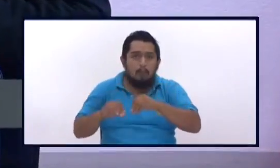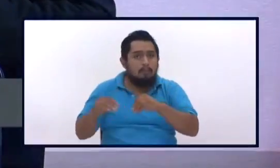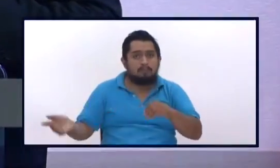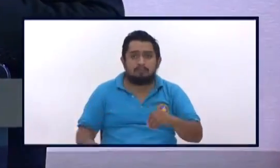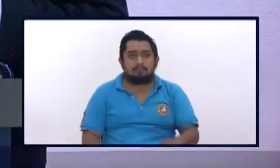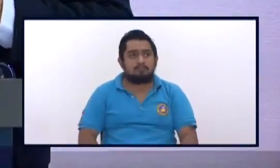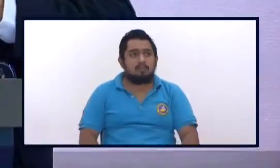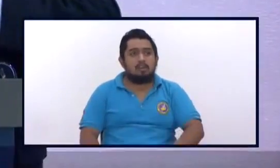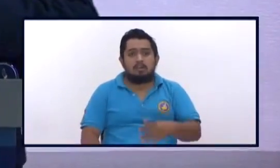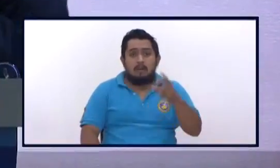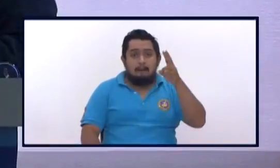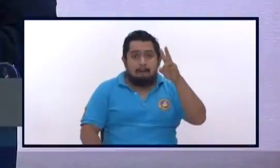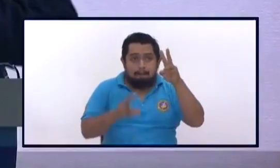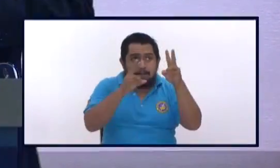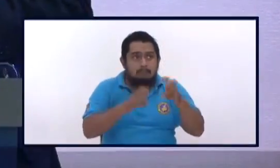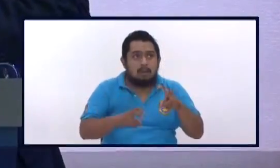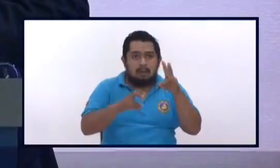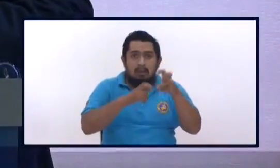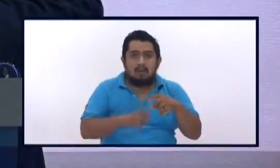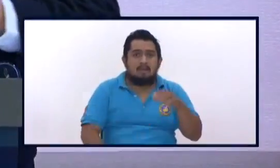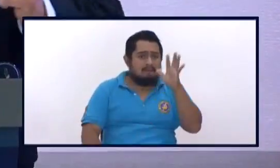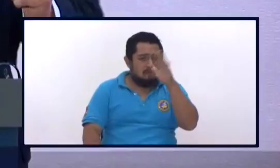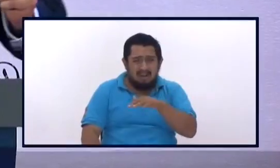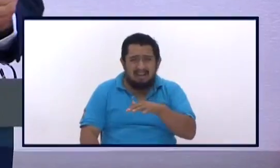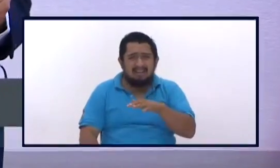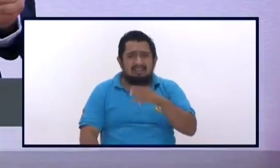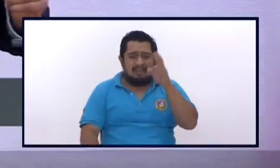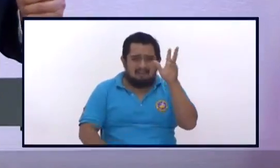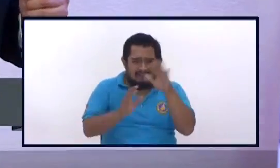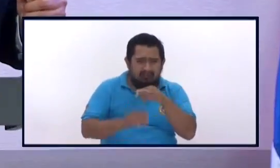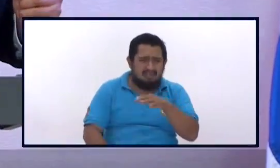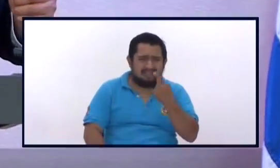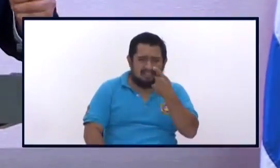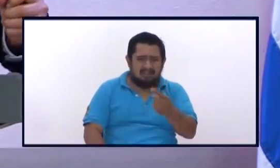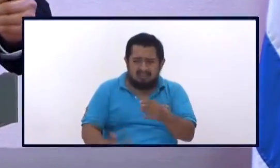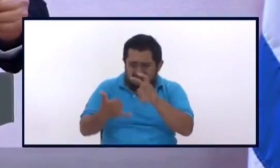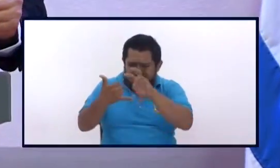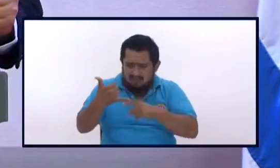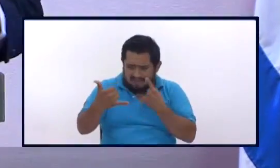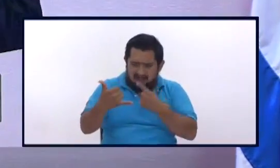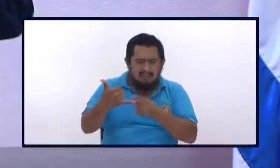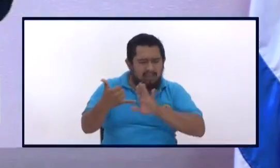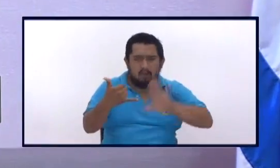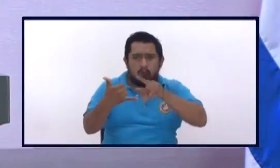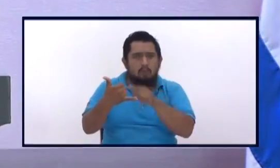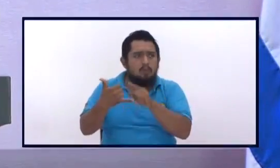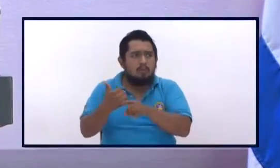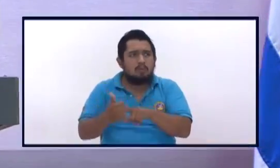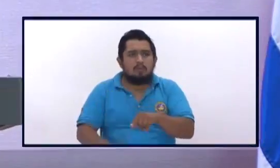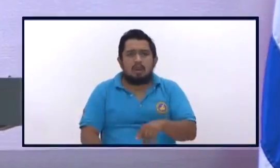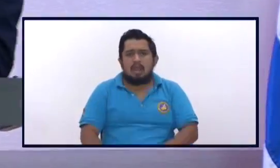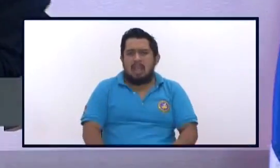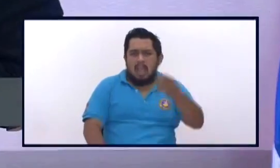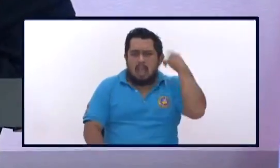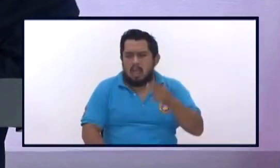cada vez que sale una aplicación con cara de viejo con cara de idiota nunca he visto una que salga con cara de virus nunca hay gente cientos de caballos